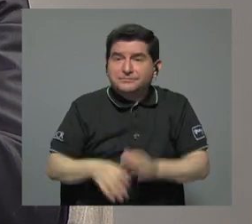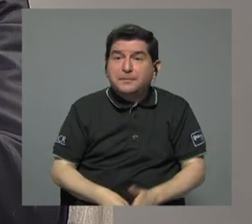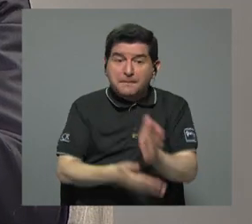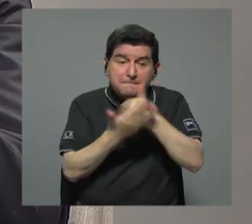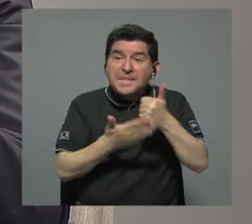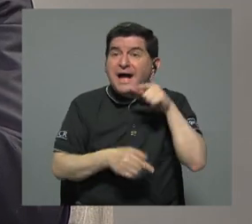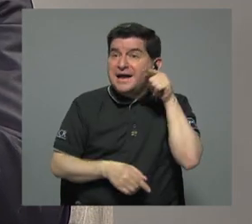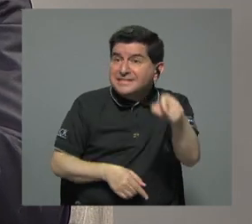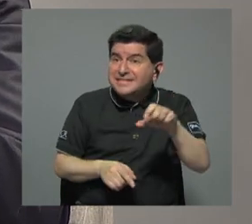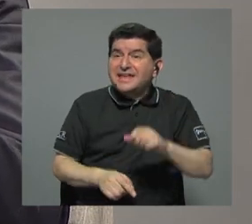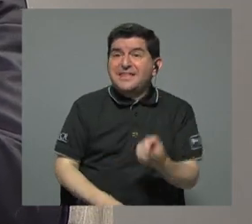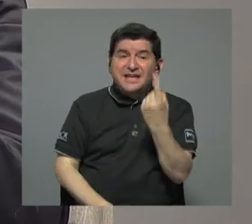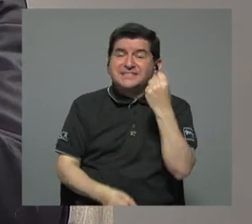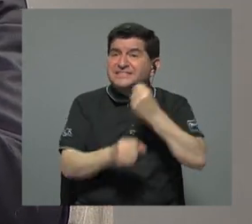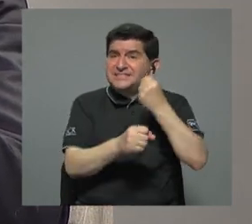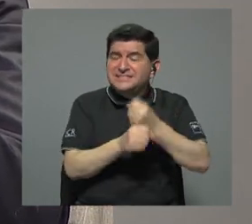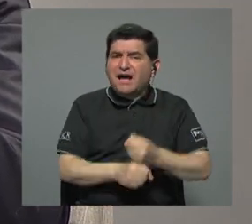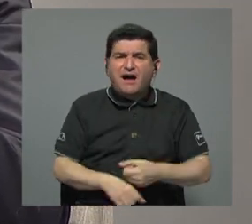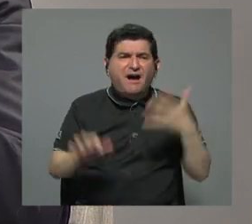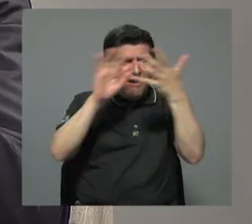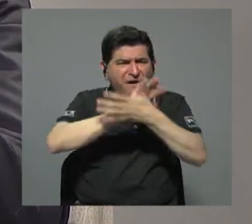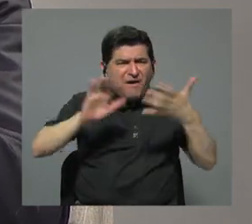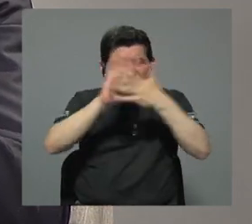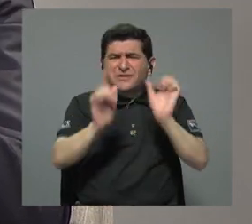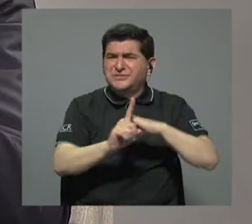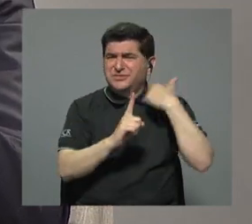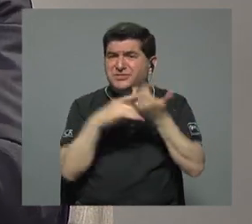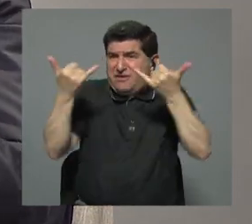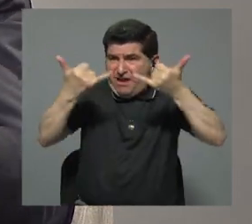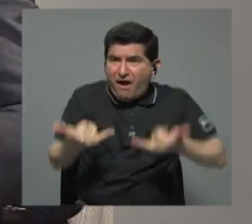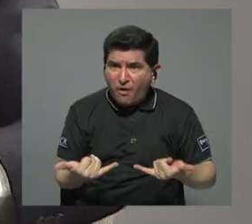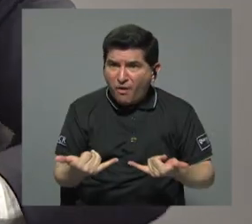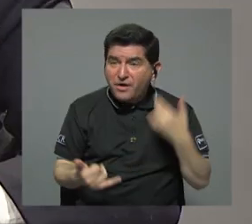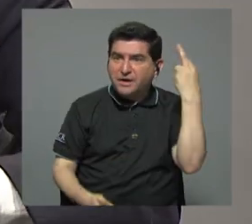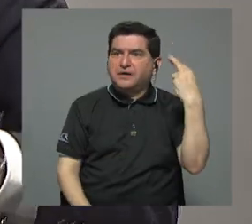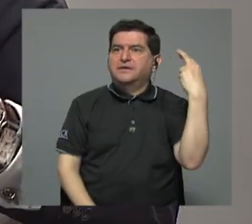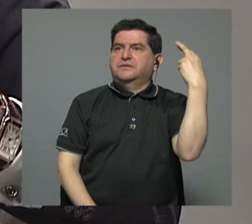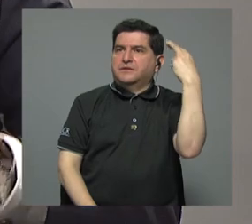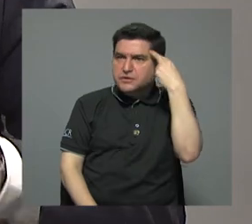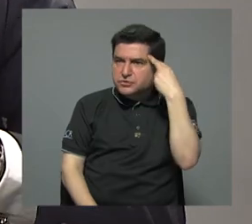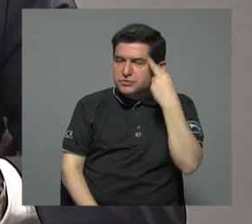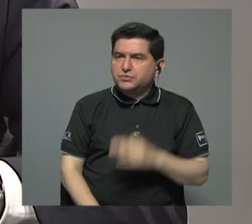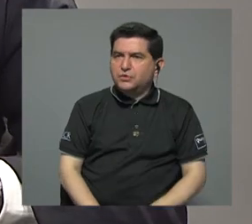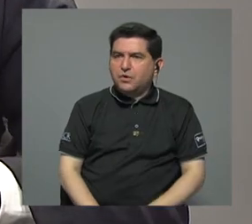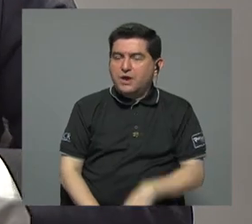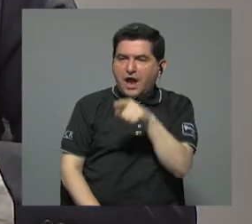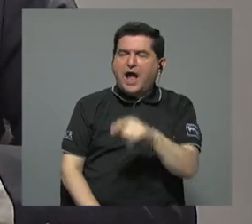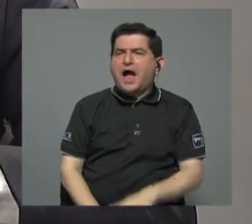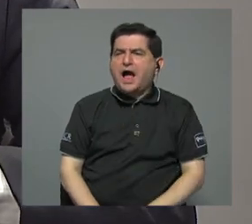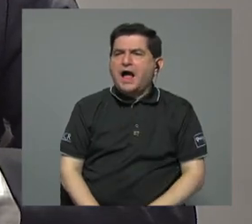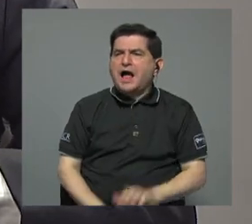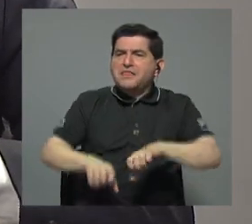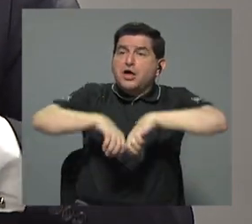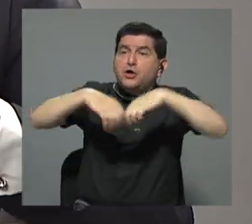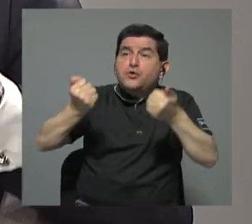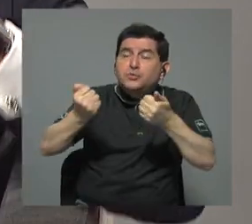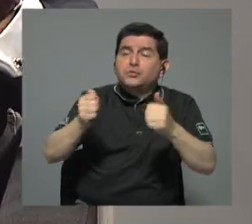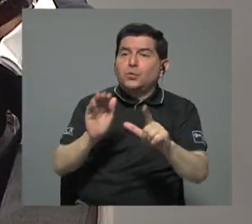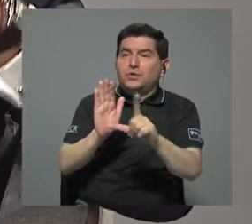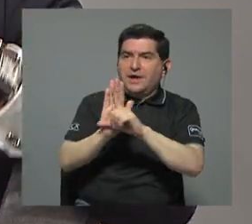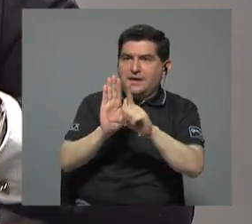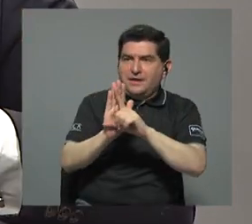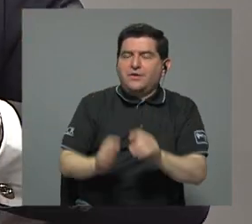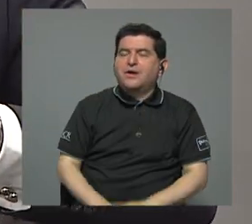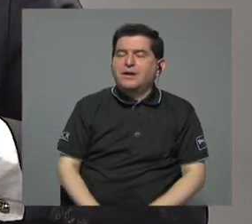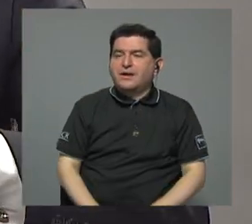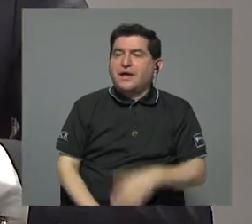de ese desempleo de ese desorden social en el que estamos viene precisamente la excepción de la ley o sea de la ruptura de lo que llamamos la